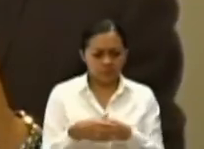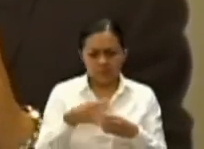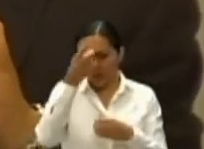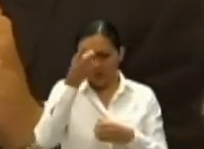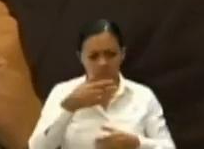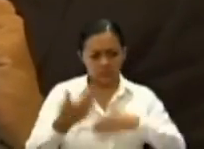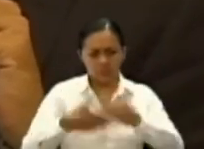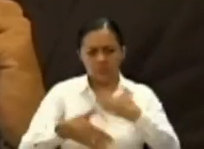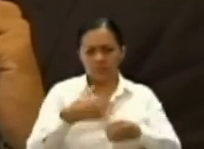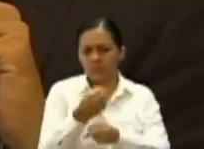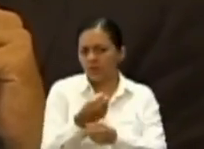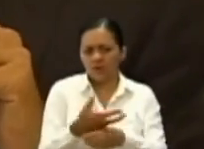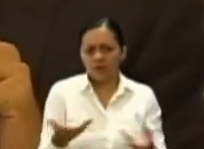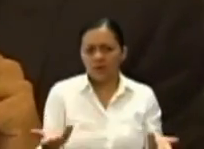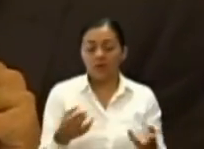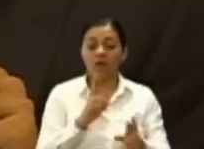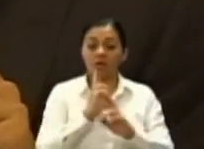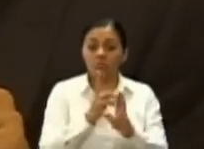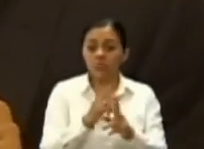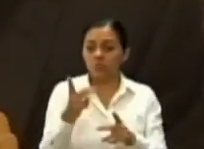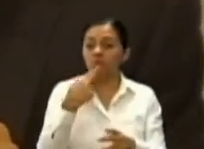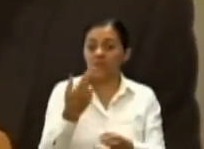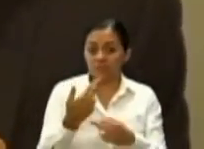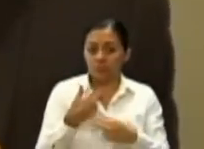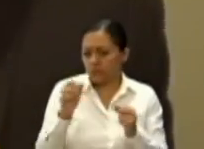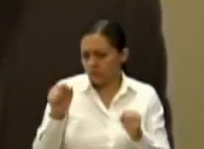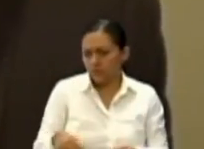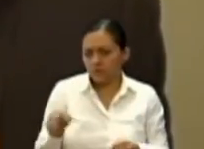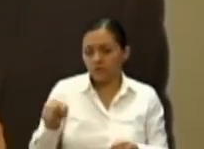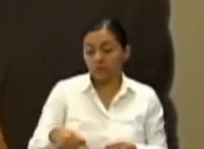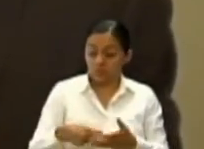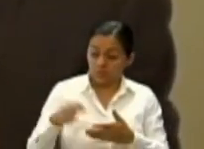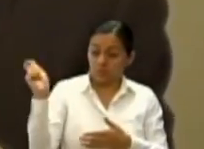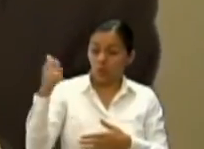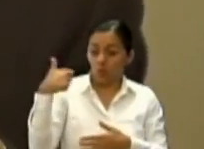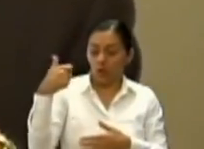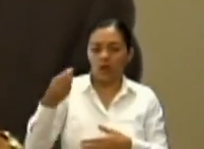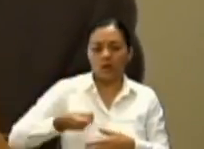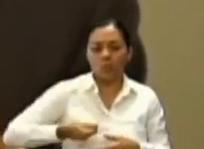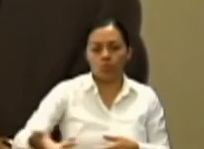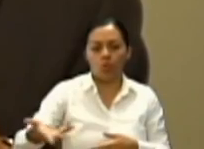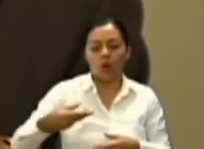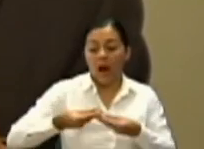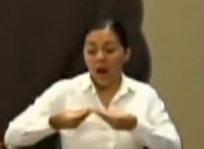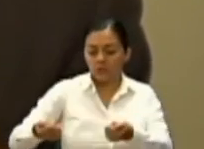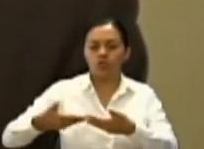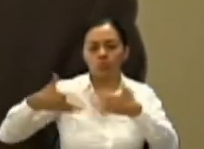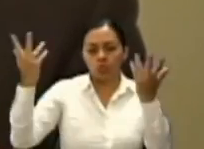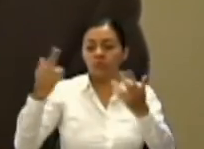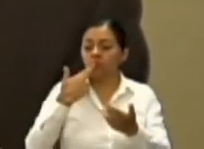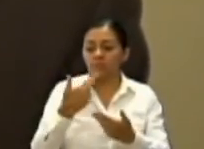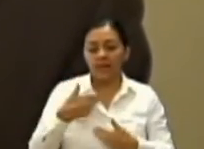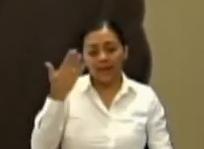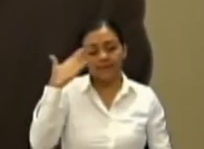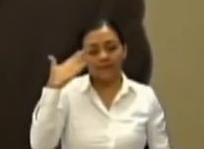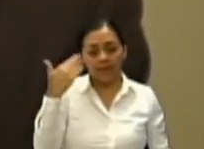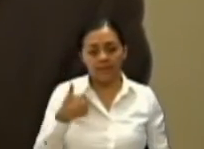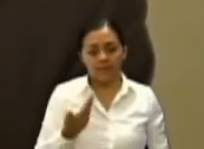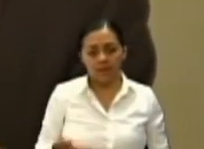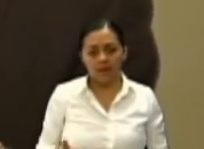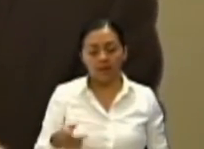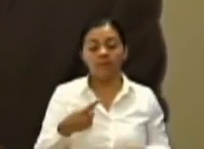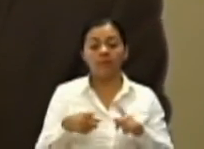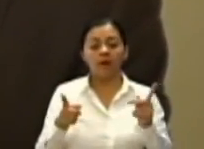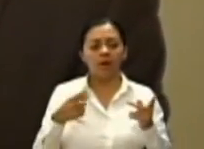la respuesta no implica ningún costo y puede implicar algún beneficio no tienen un sentido eso entonces pero yo no excluyo por todos los